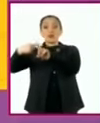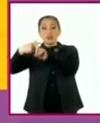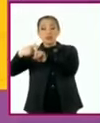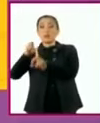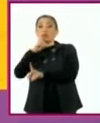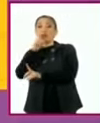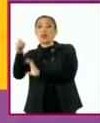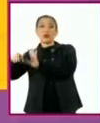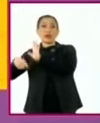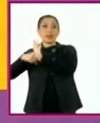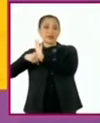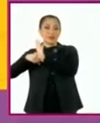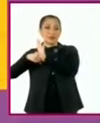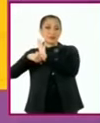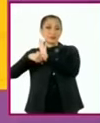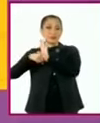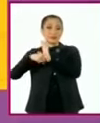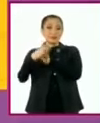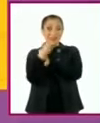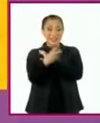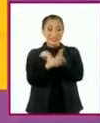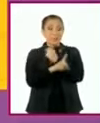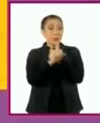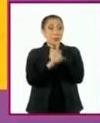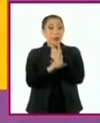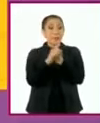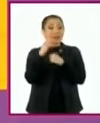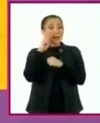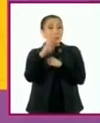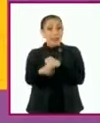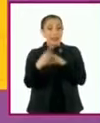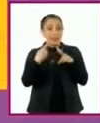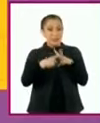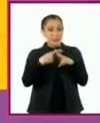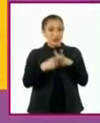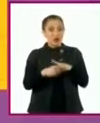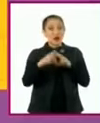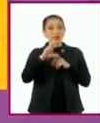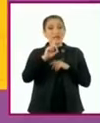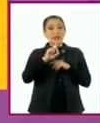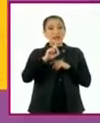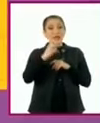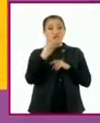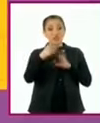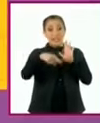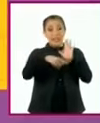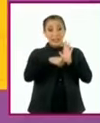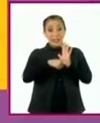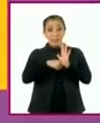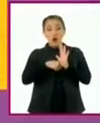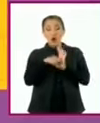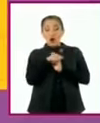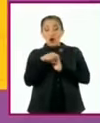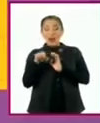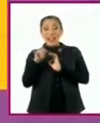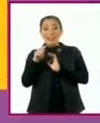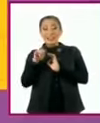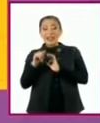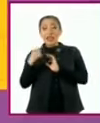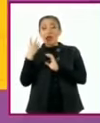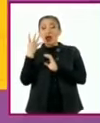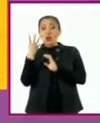negativo. La situación anterior se representa con la división 32 negativo entre 4